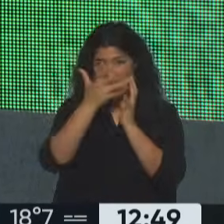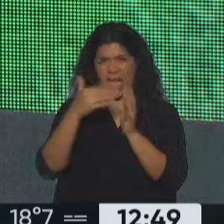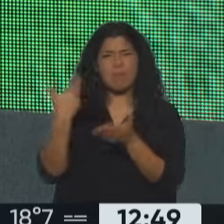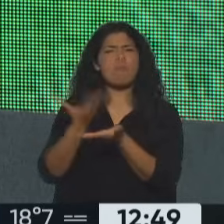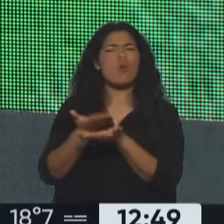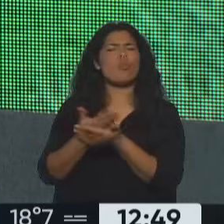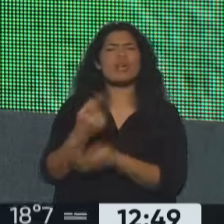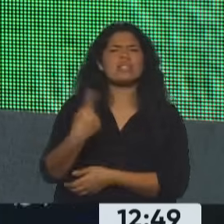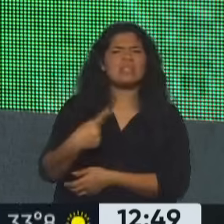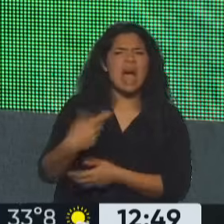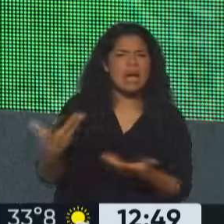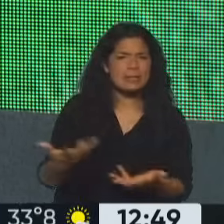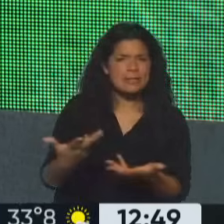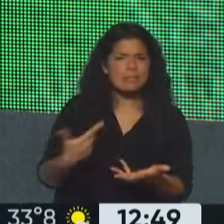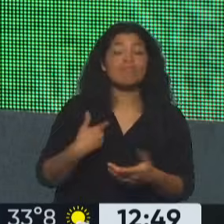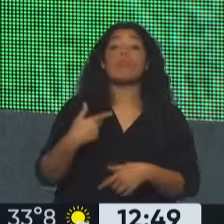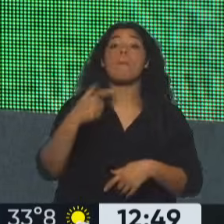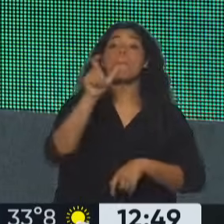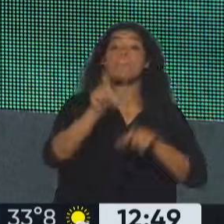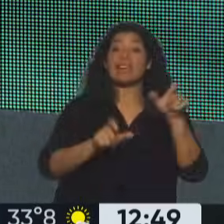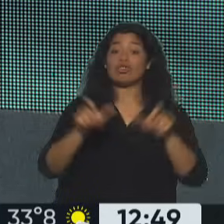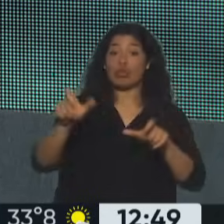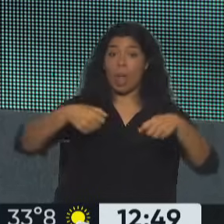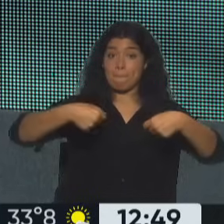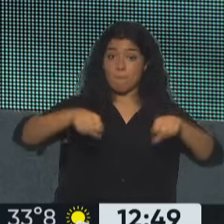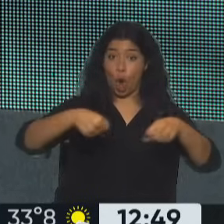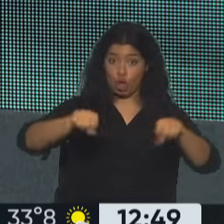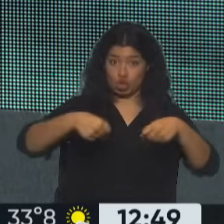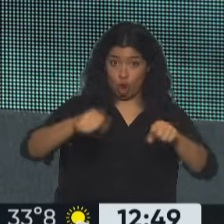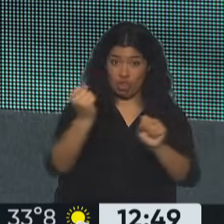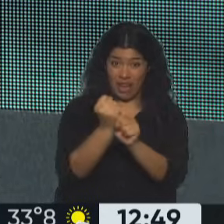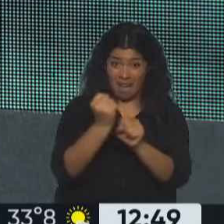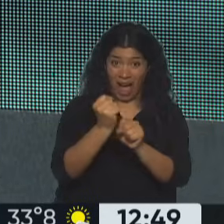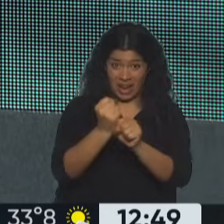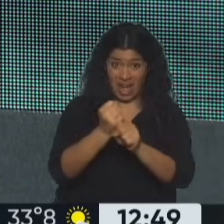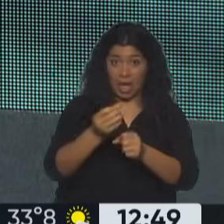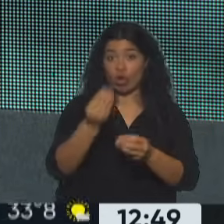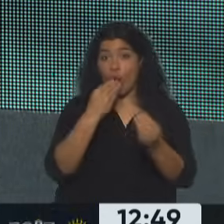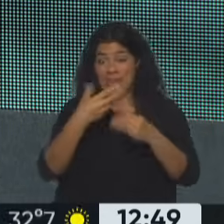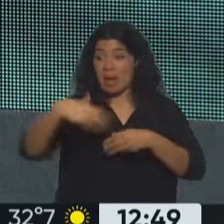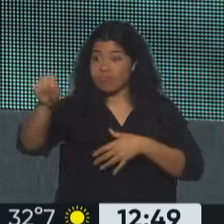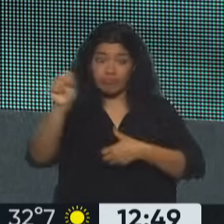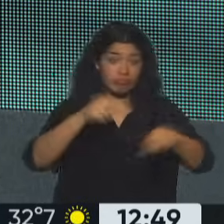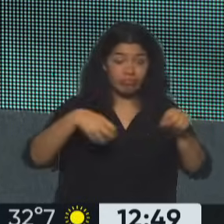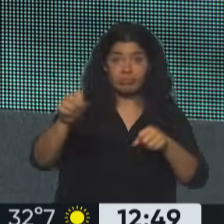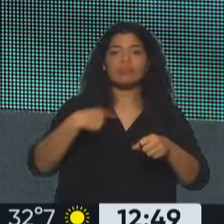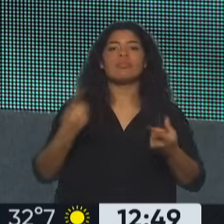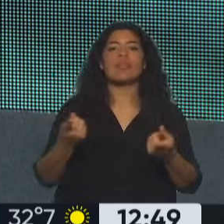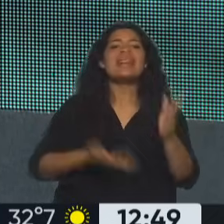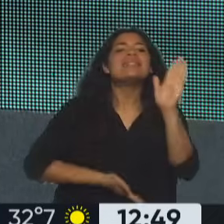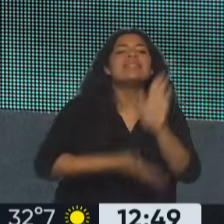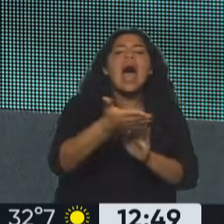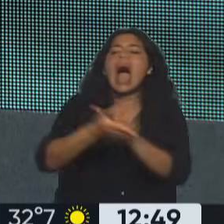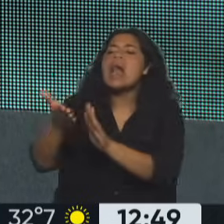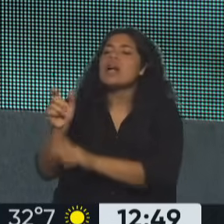milei que los motoqueros los deliveris salgan a repartir las boletas y amilitar a favor